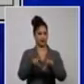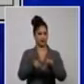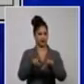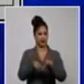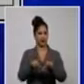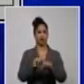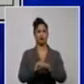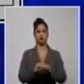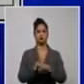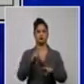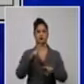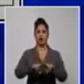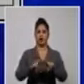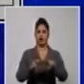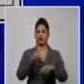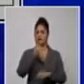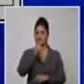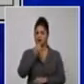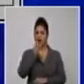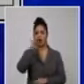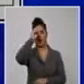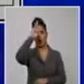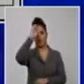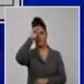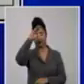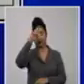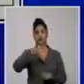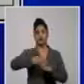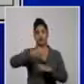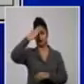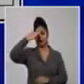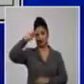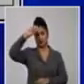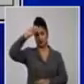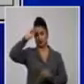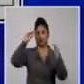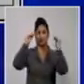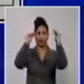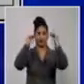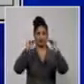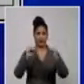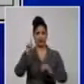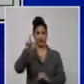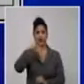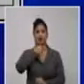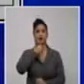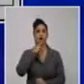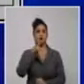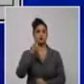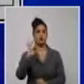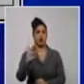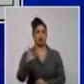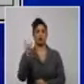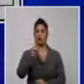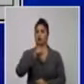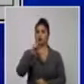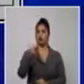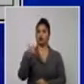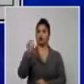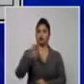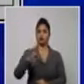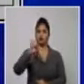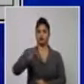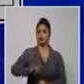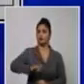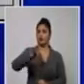Minas de Matambre y Santiago de Cuba, pero después Cerro, Cotorro, 10 de octubre, Boyeros, Arroyo